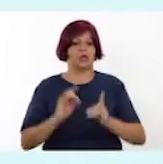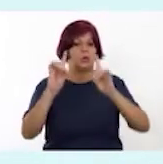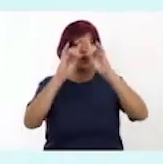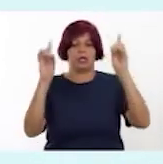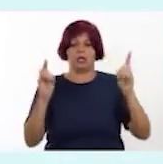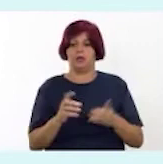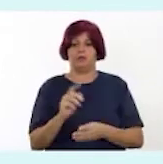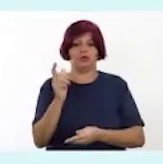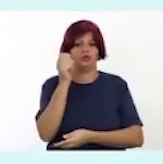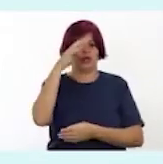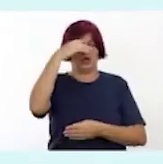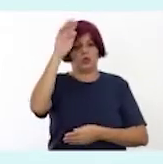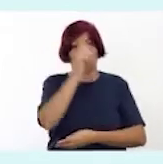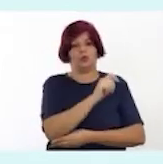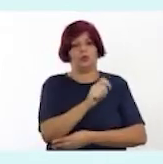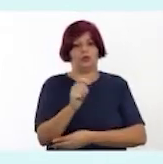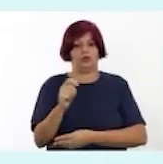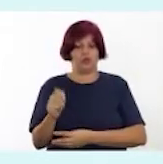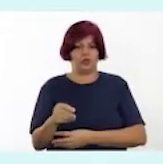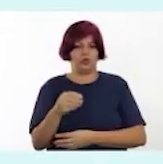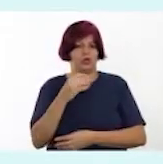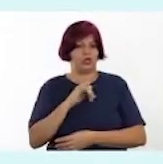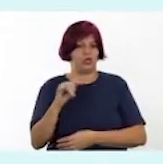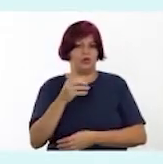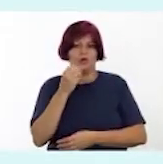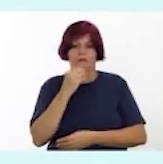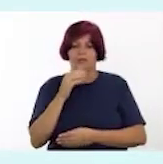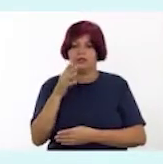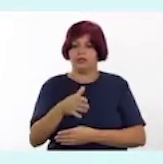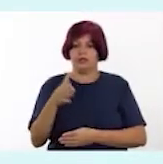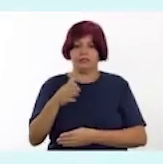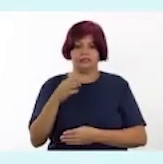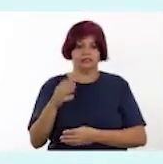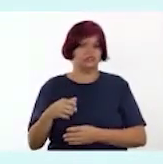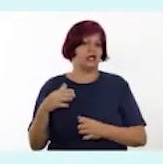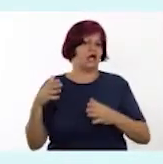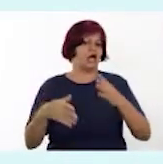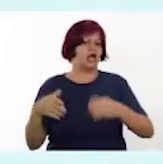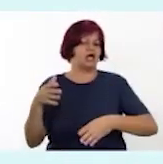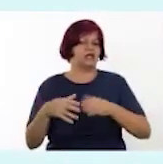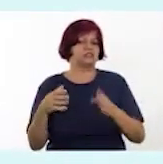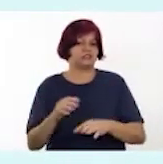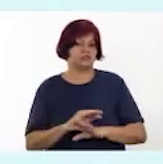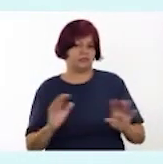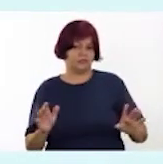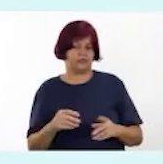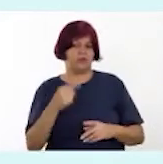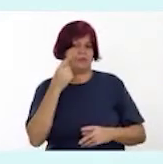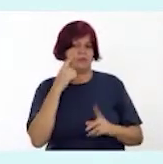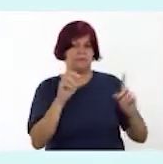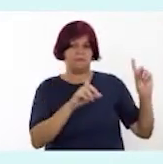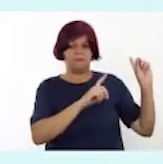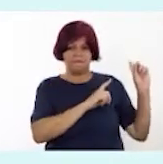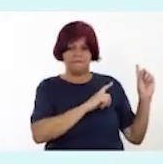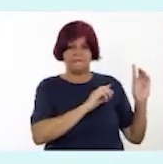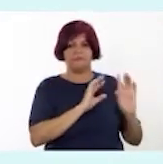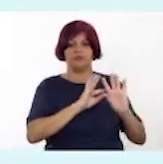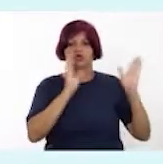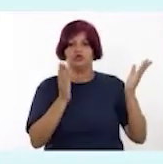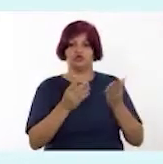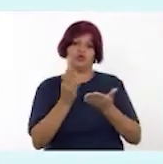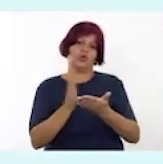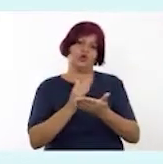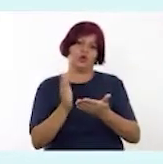Además, puede utilizar el asistente matemático Photomat porque escaneando la ecuación automáticamente